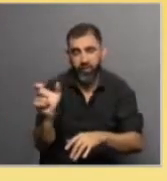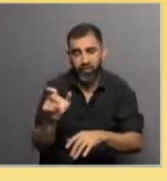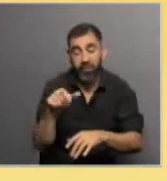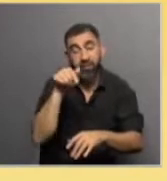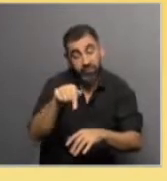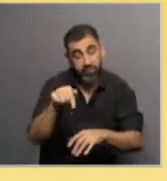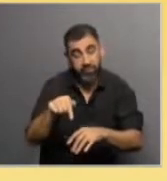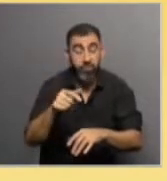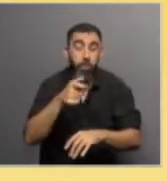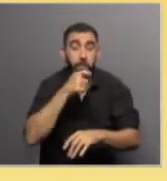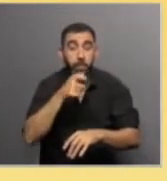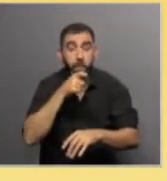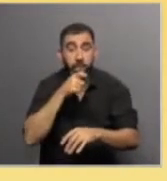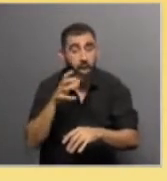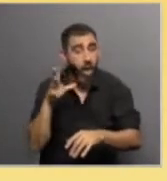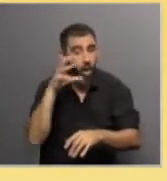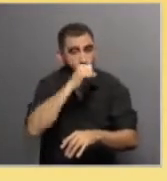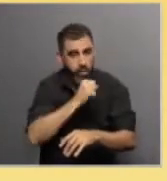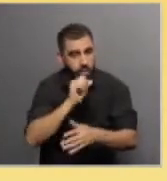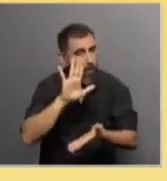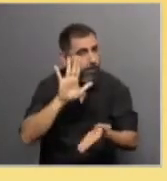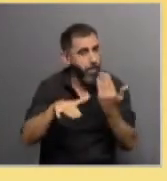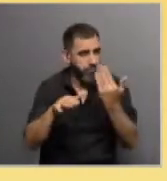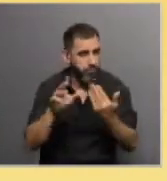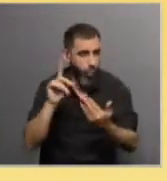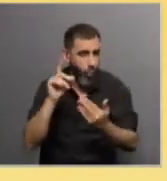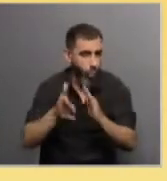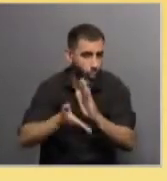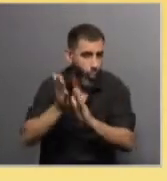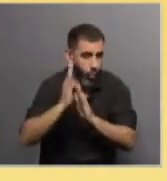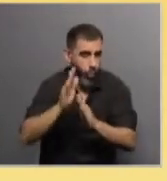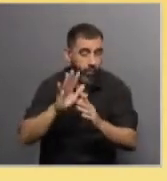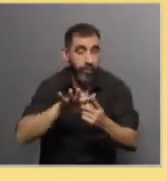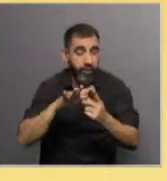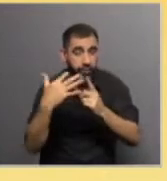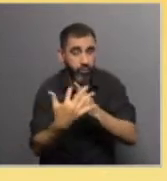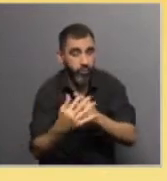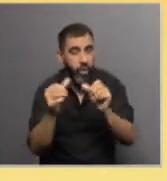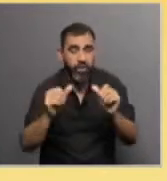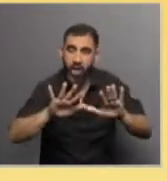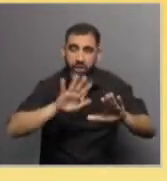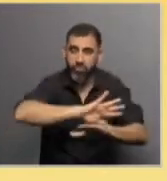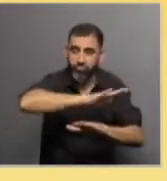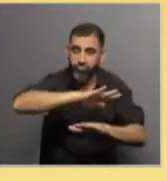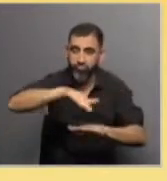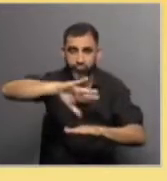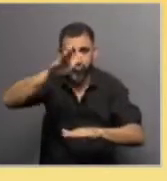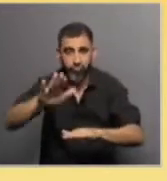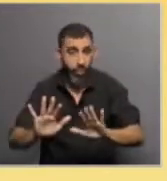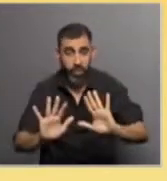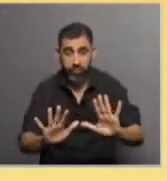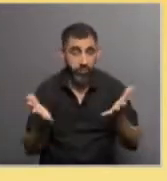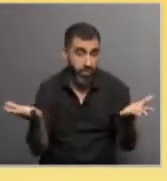Y allí, como estas rocas son más resistentes a las rocas que las rodean, generaron esa topografía positiva que,